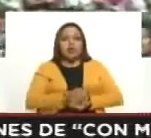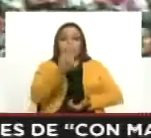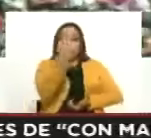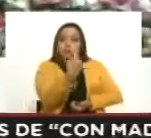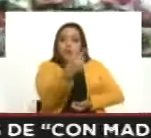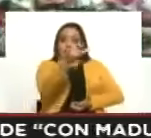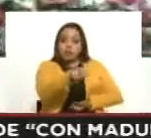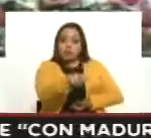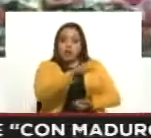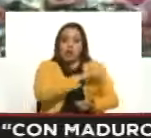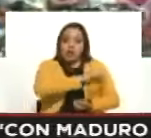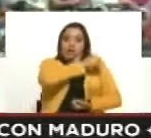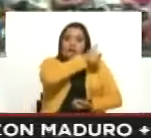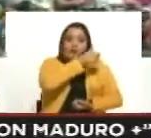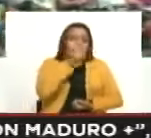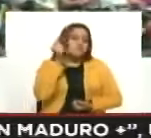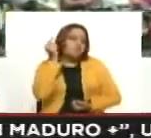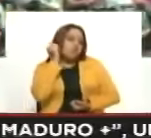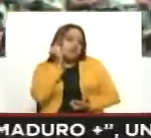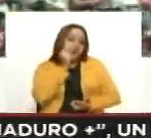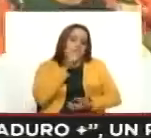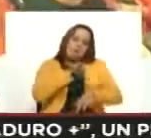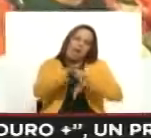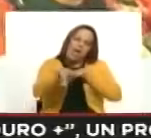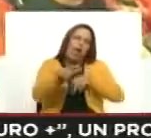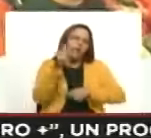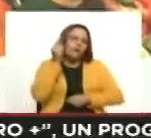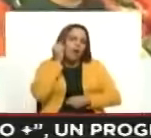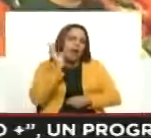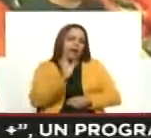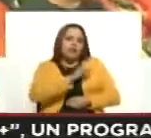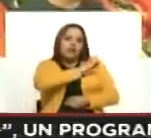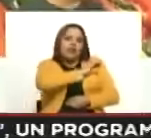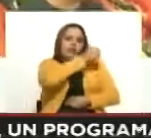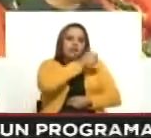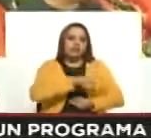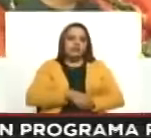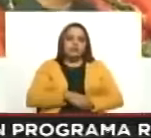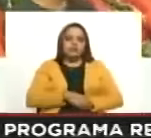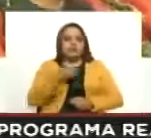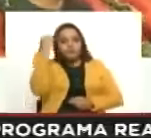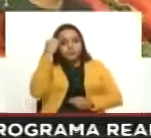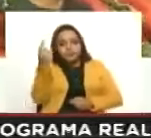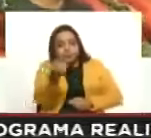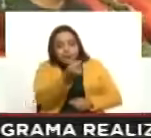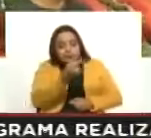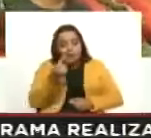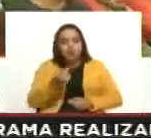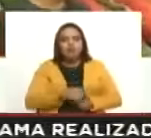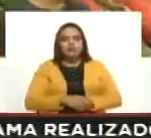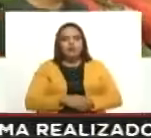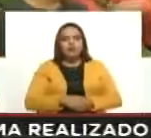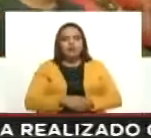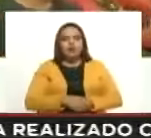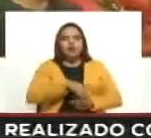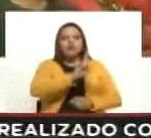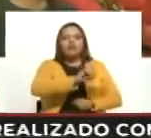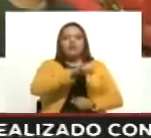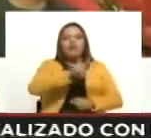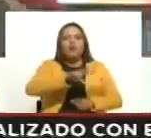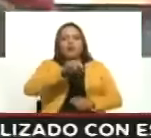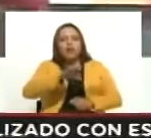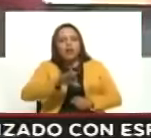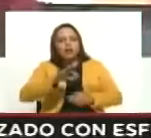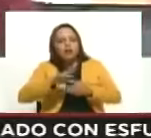¿verdad? O jefa, casi siempre. Jefa. Imagínense esto, formado aquí. 1, 2, 3,